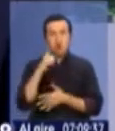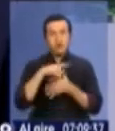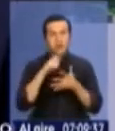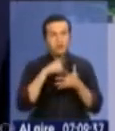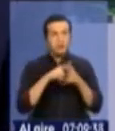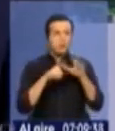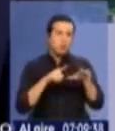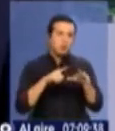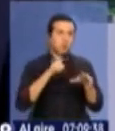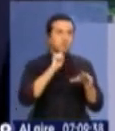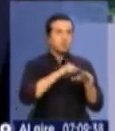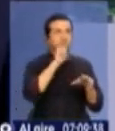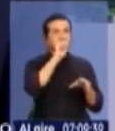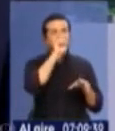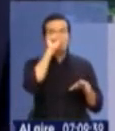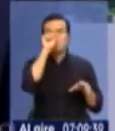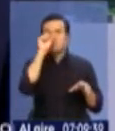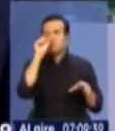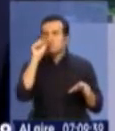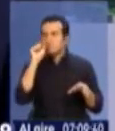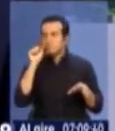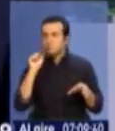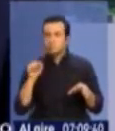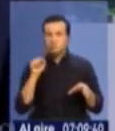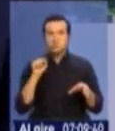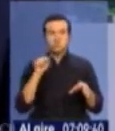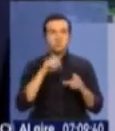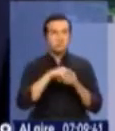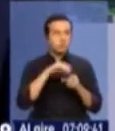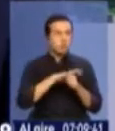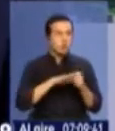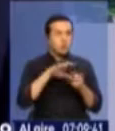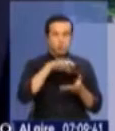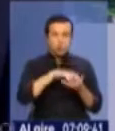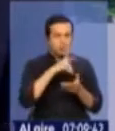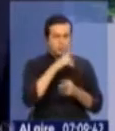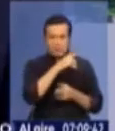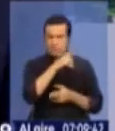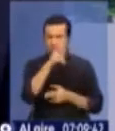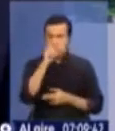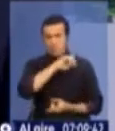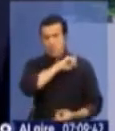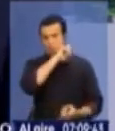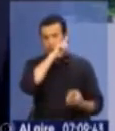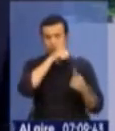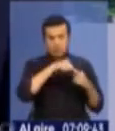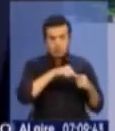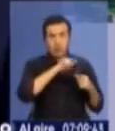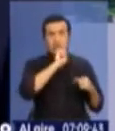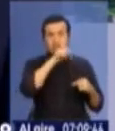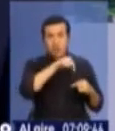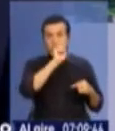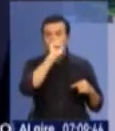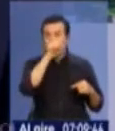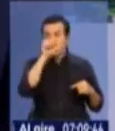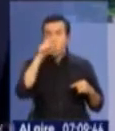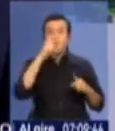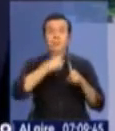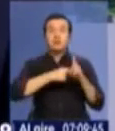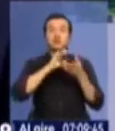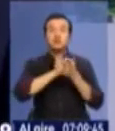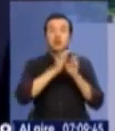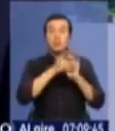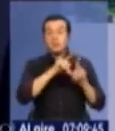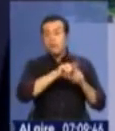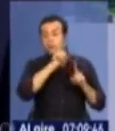patria con actores de cada una de esas provincias hasta que se llegue en noviembre a alojar nicia